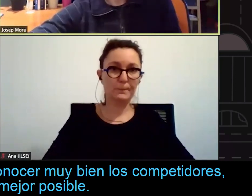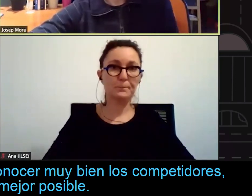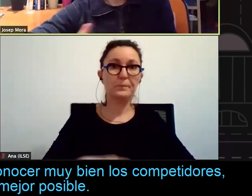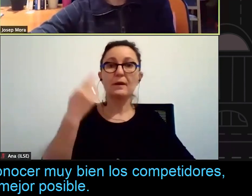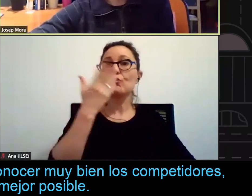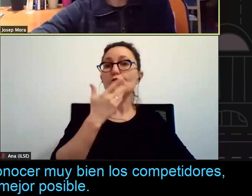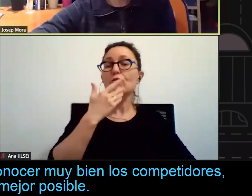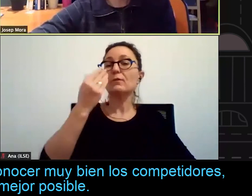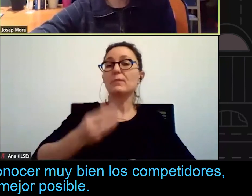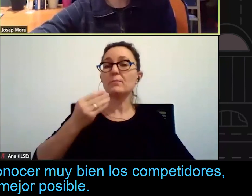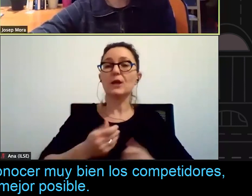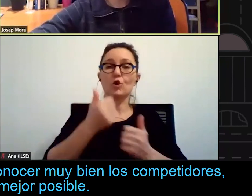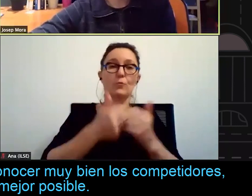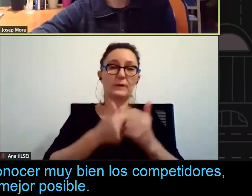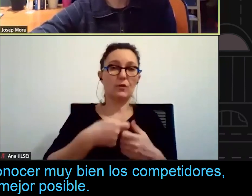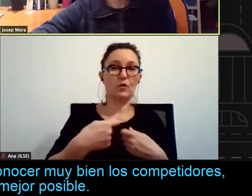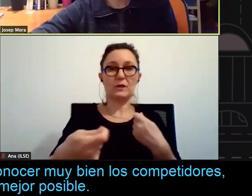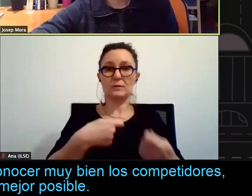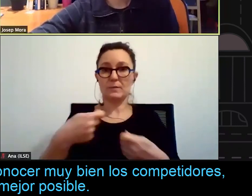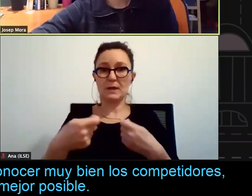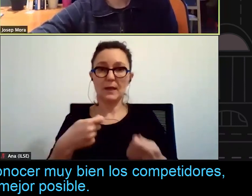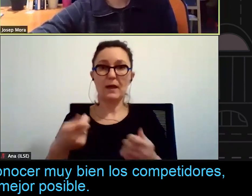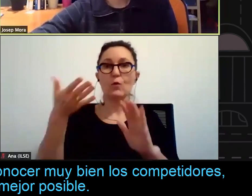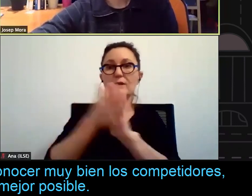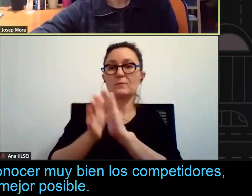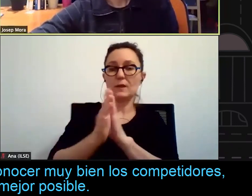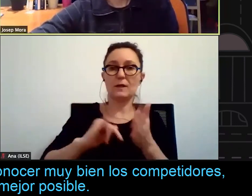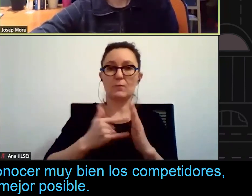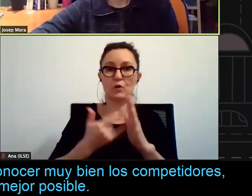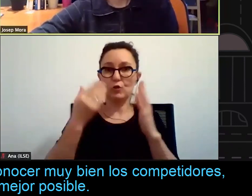conocer muy bien los competidores, explicarlo lo mejor posible, evidentemente, ¿no?